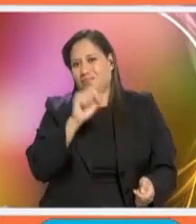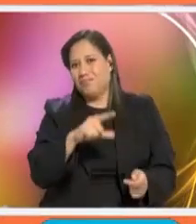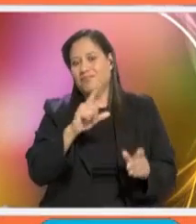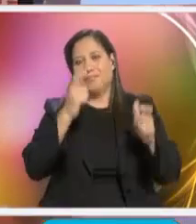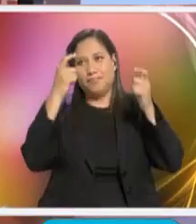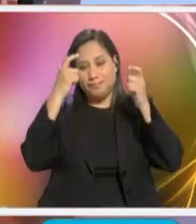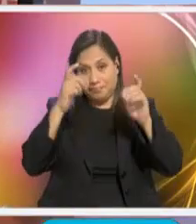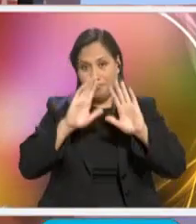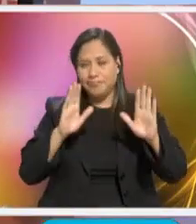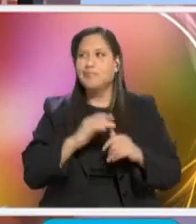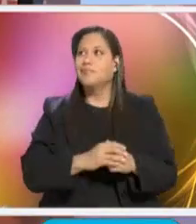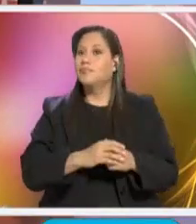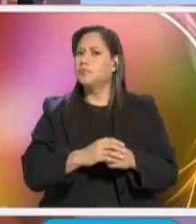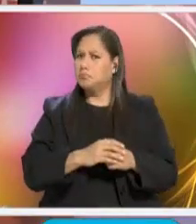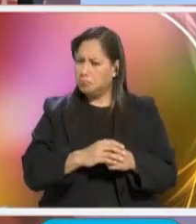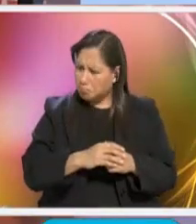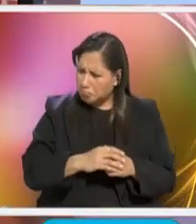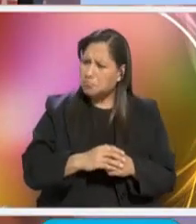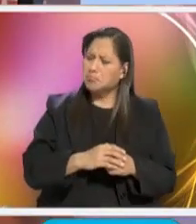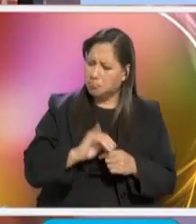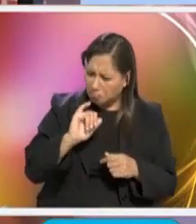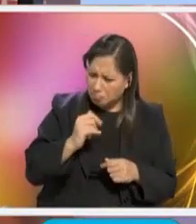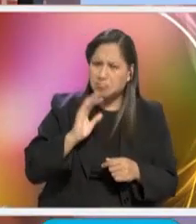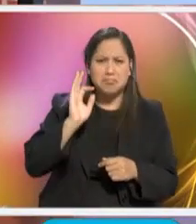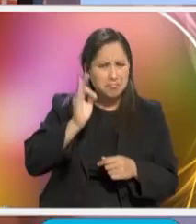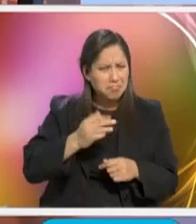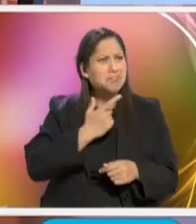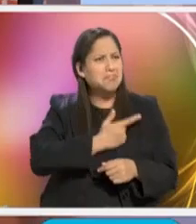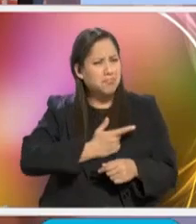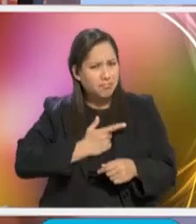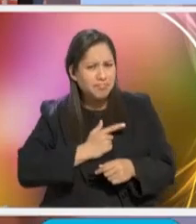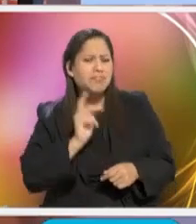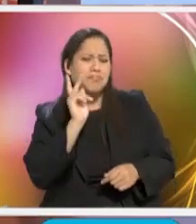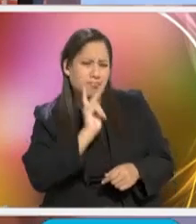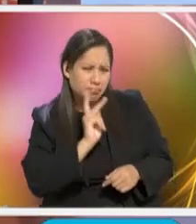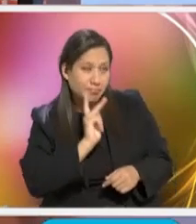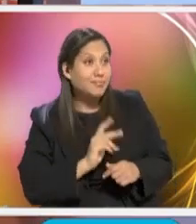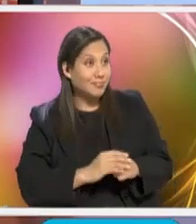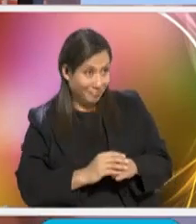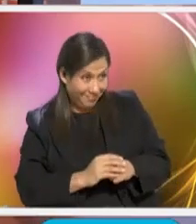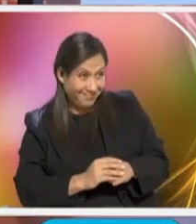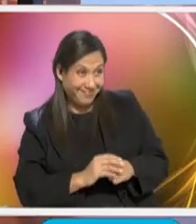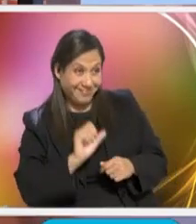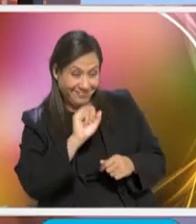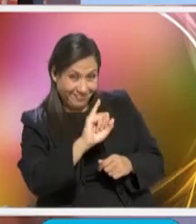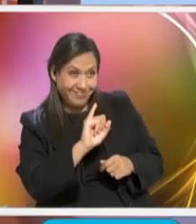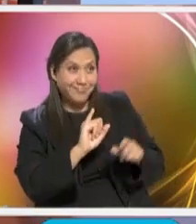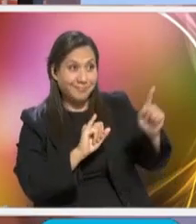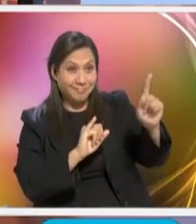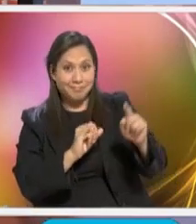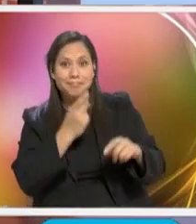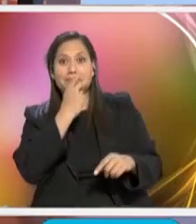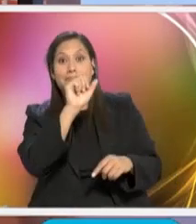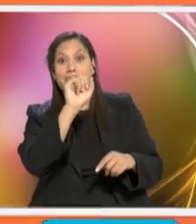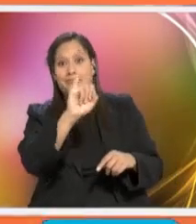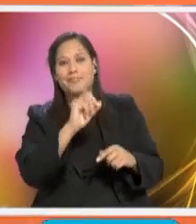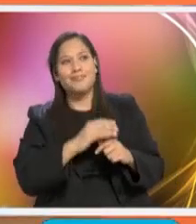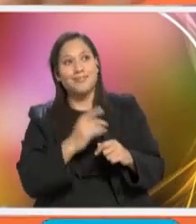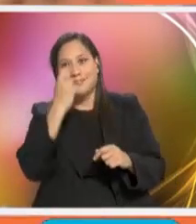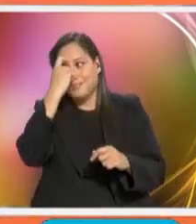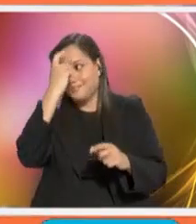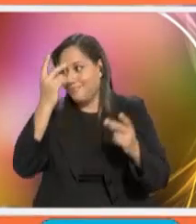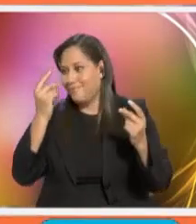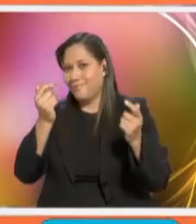escuela y dijeron, pues sí nos gustaría, ¿por qué no? Vamos a probar. A ella se le ocurrió